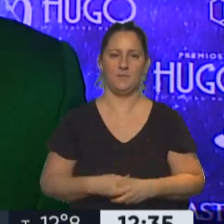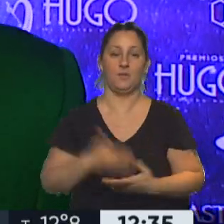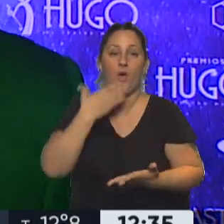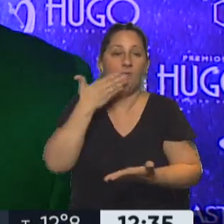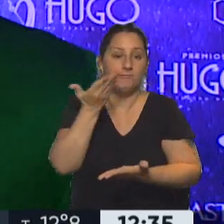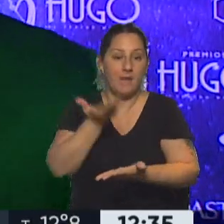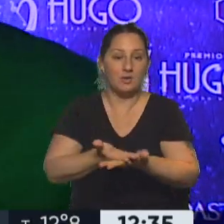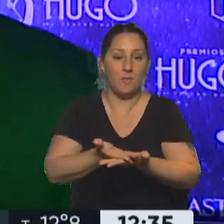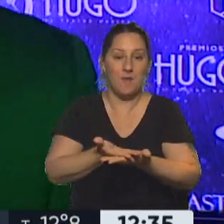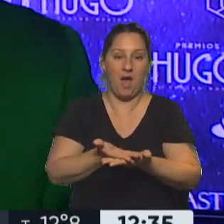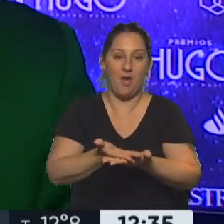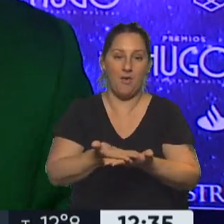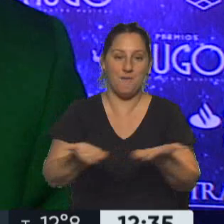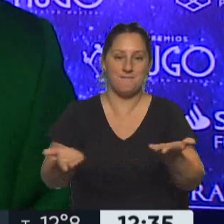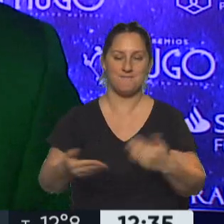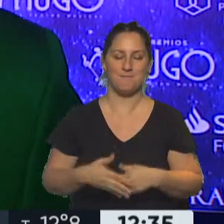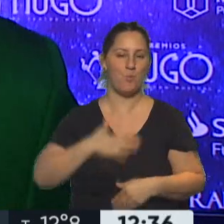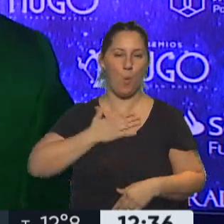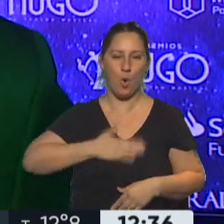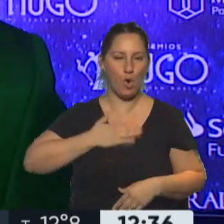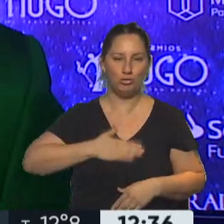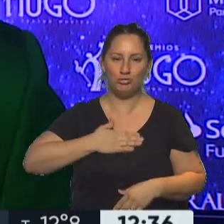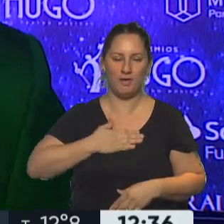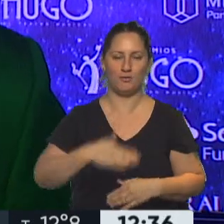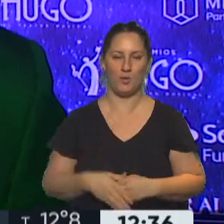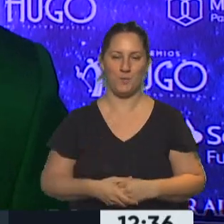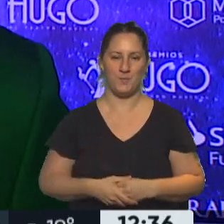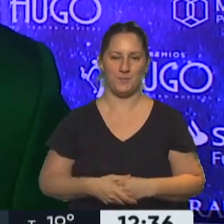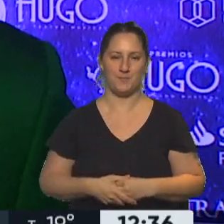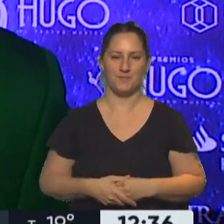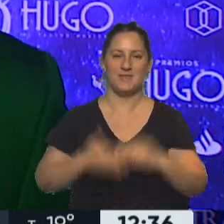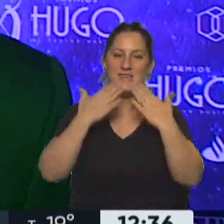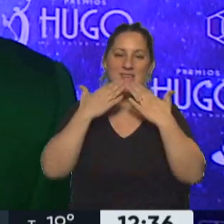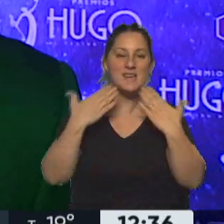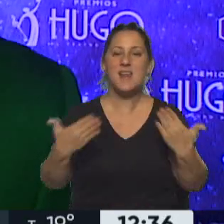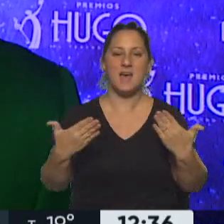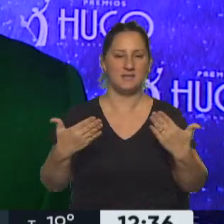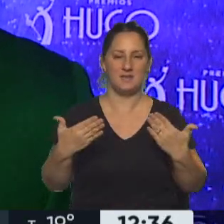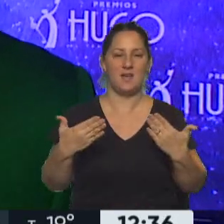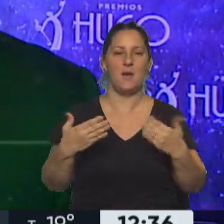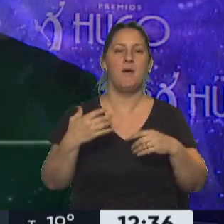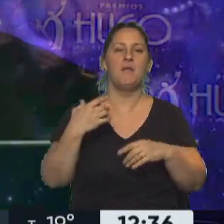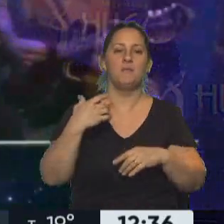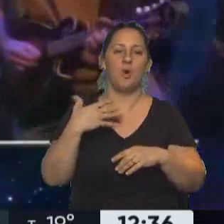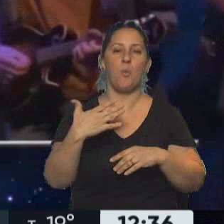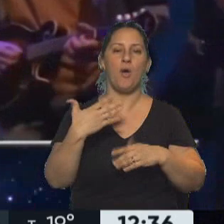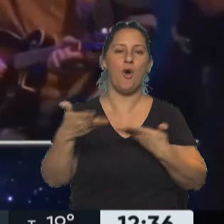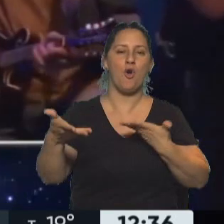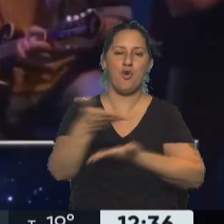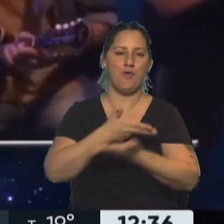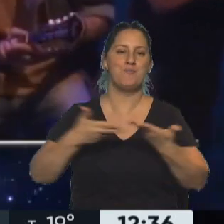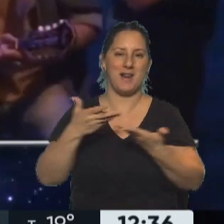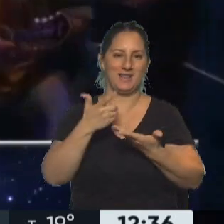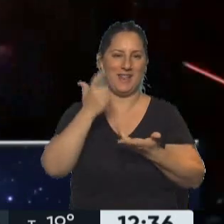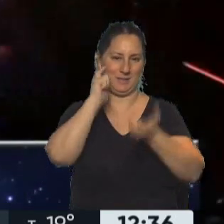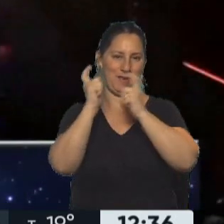Asombrado y muy contento, emocionadísimo y agradecido por poder estar compartiendo realmente esta